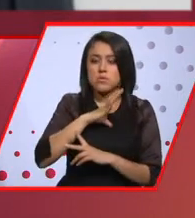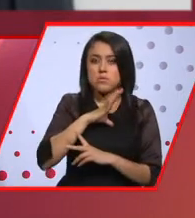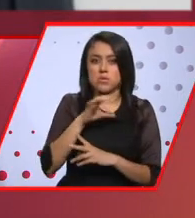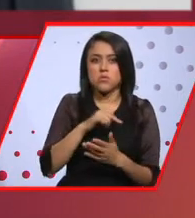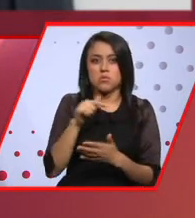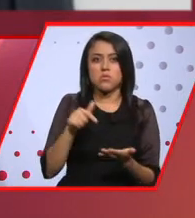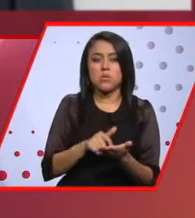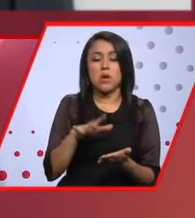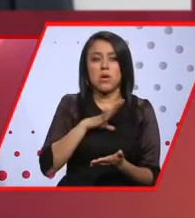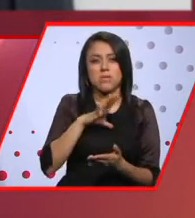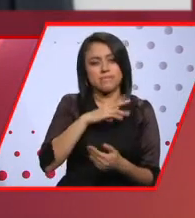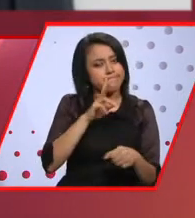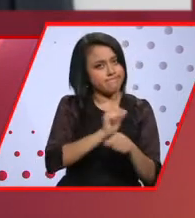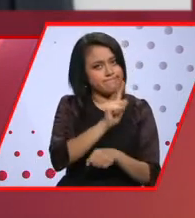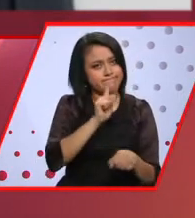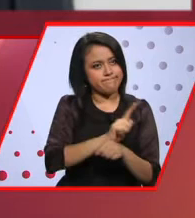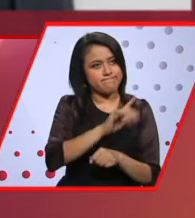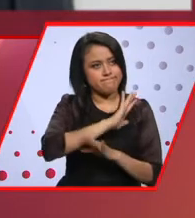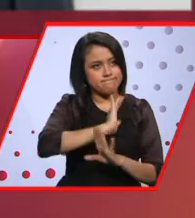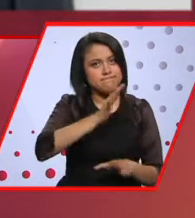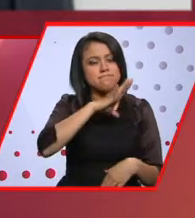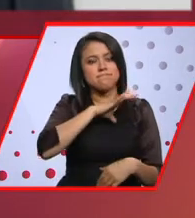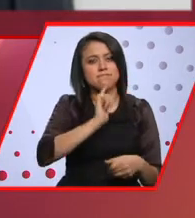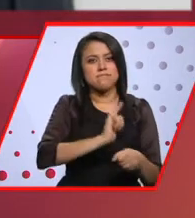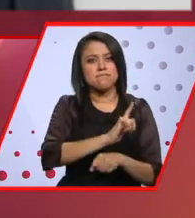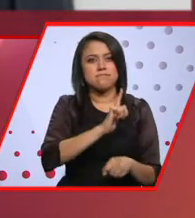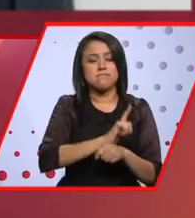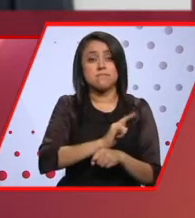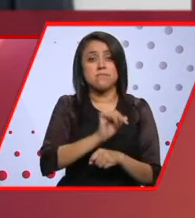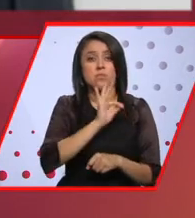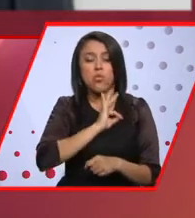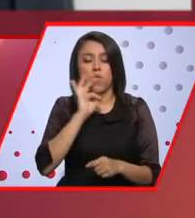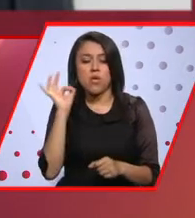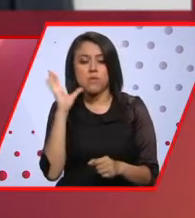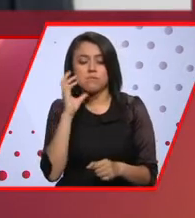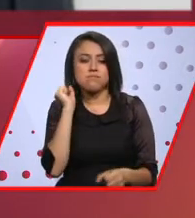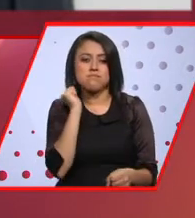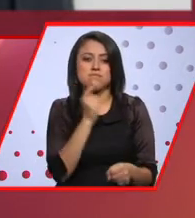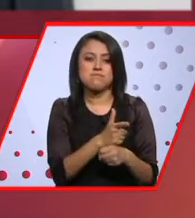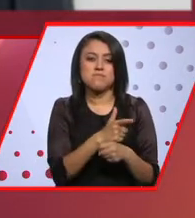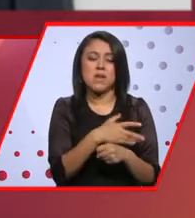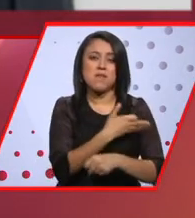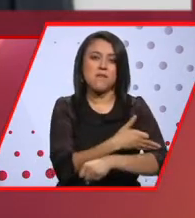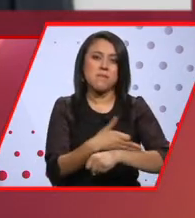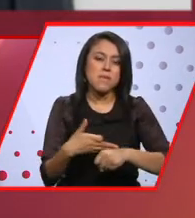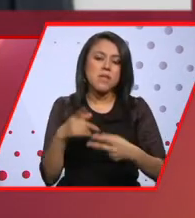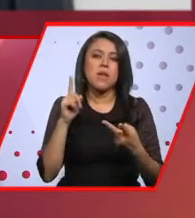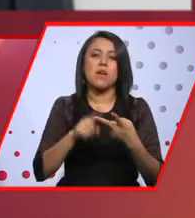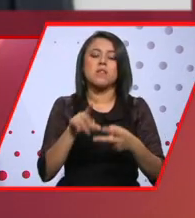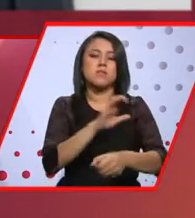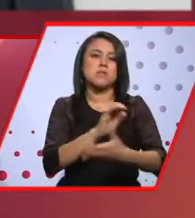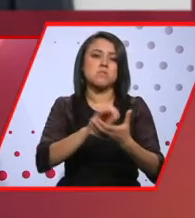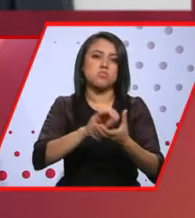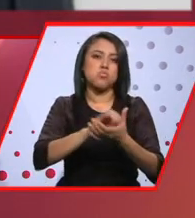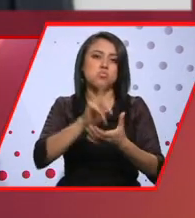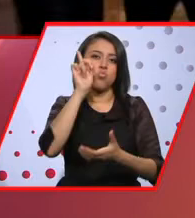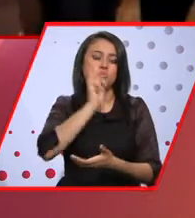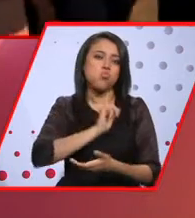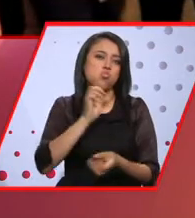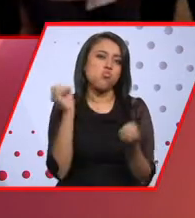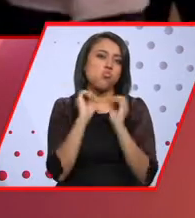en la República de Guatemala. Al momento de esta captura, como la familia y la esposa de Javier Duarte no tienen